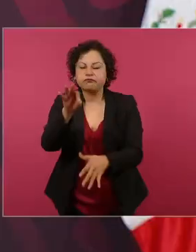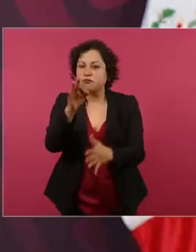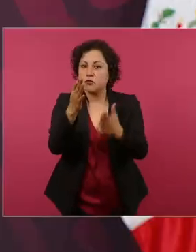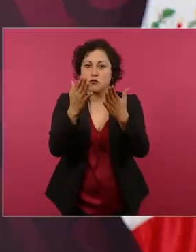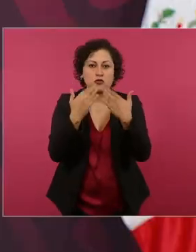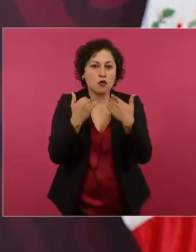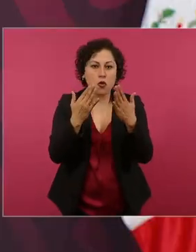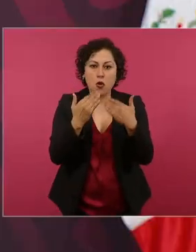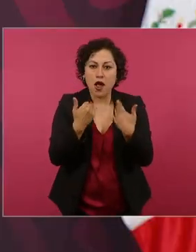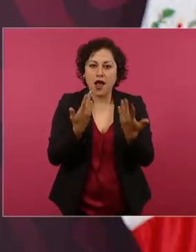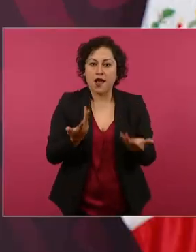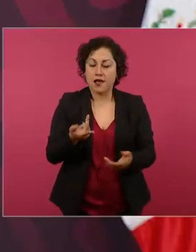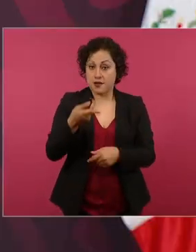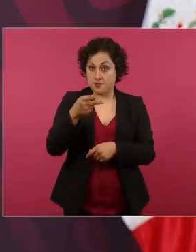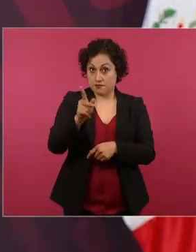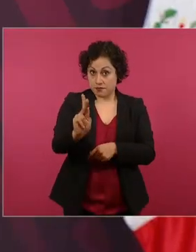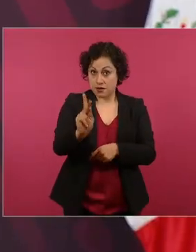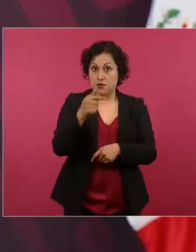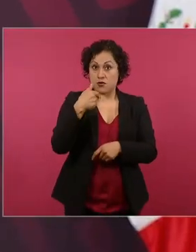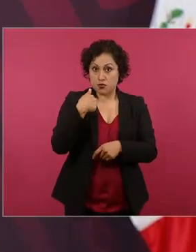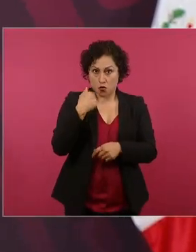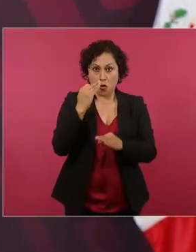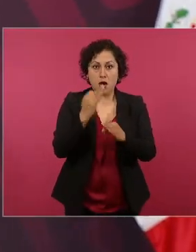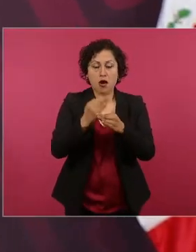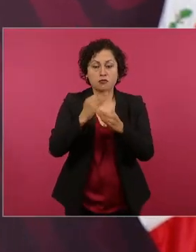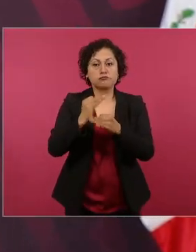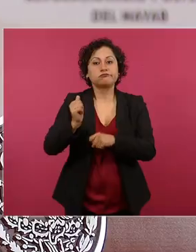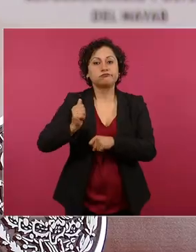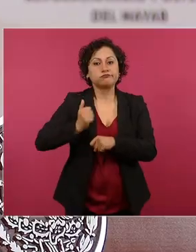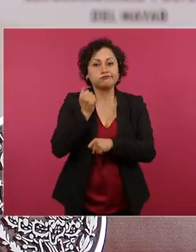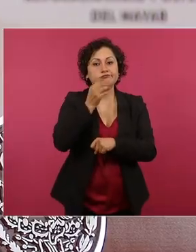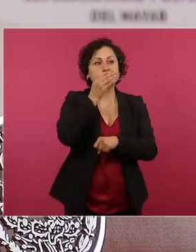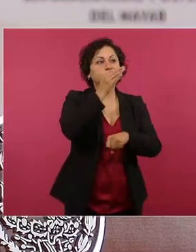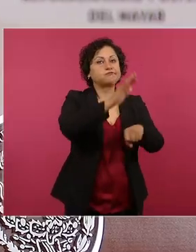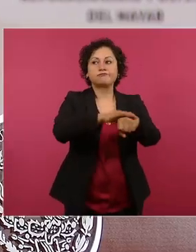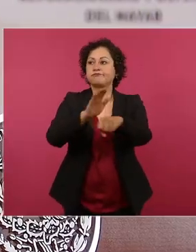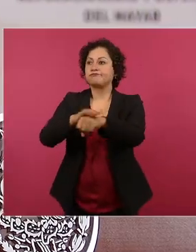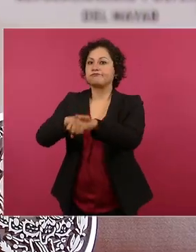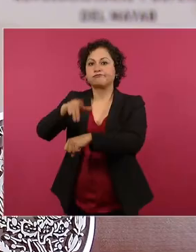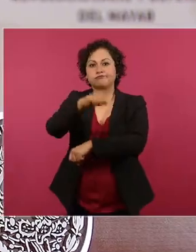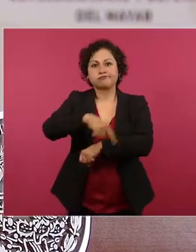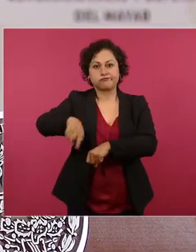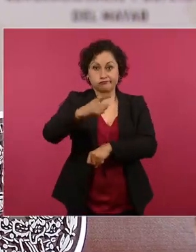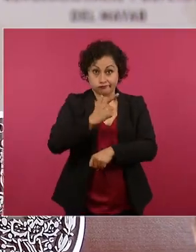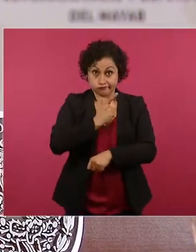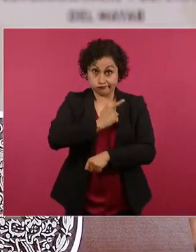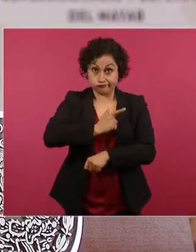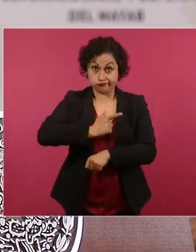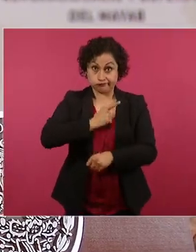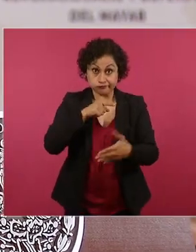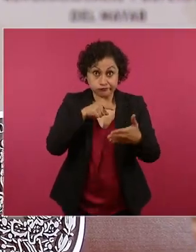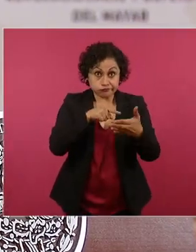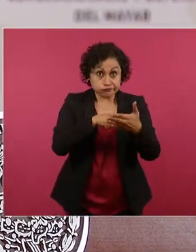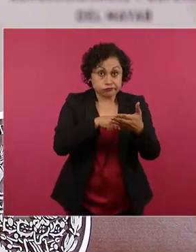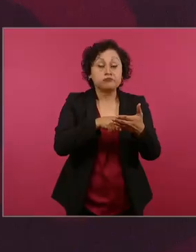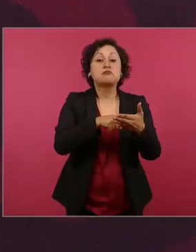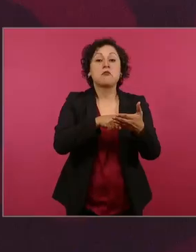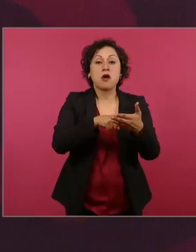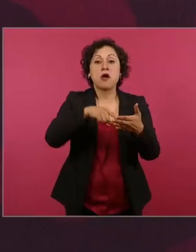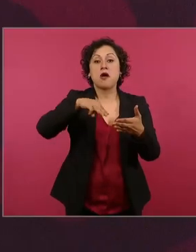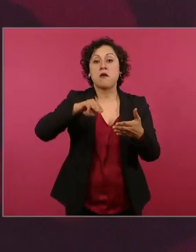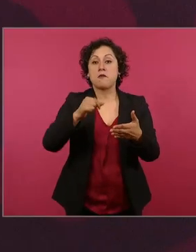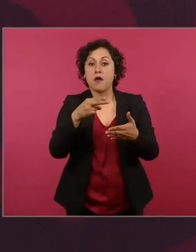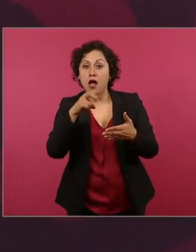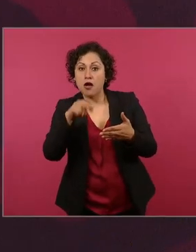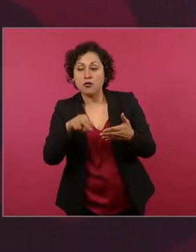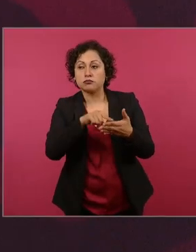del magonismo, los que, de, por ejemplo, Armando Bartra, que es de los que más ha